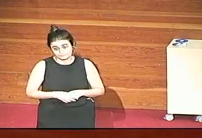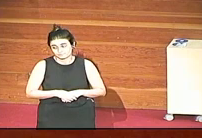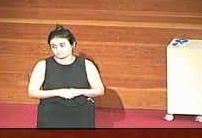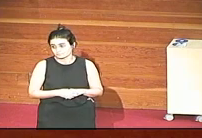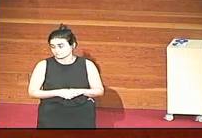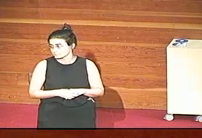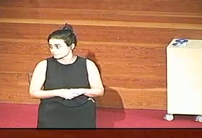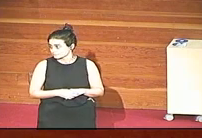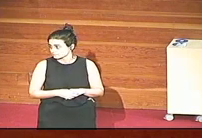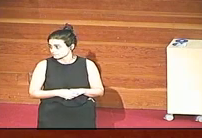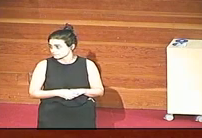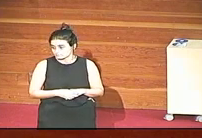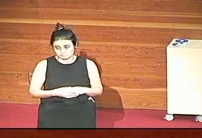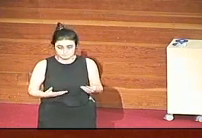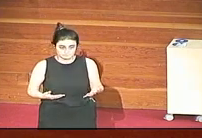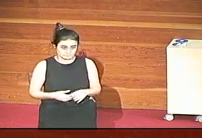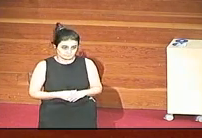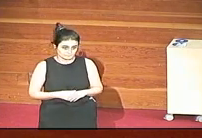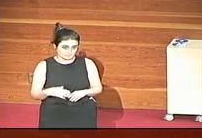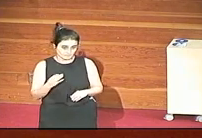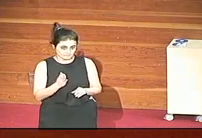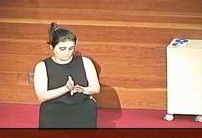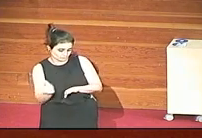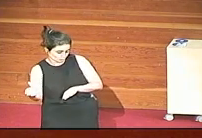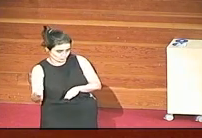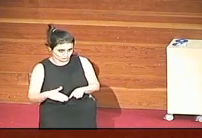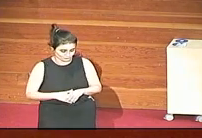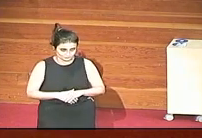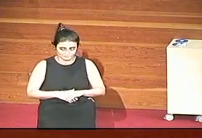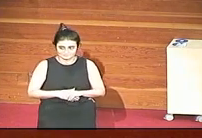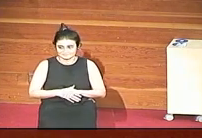y es que si o si hay que tirar por otro lado